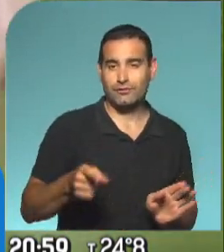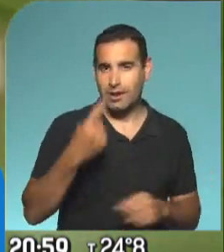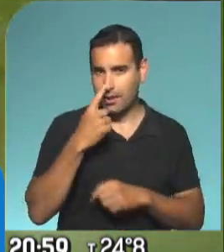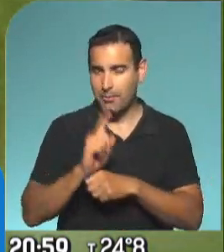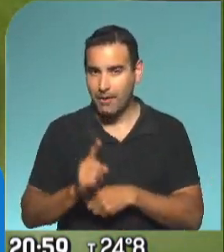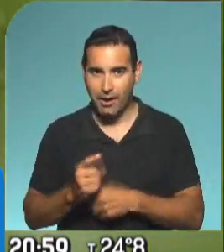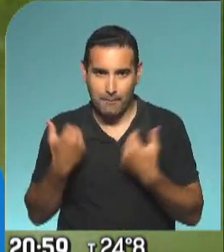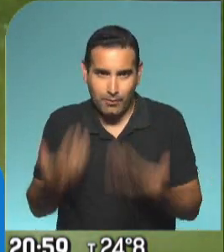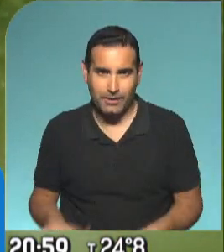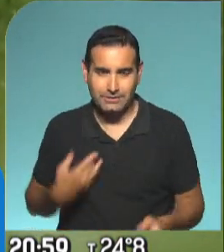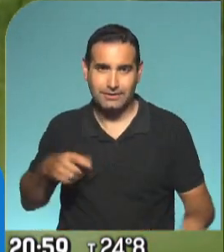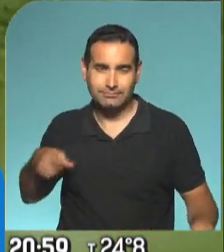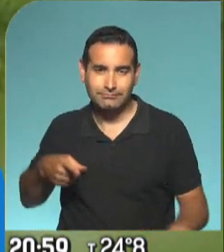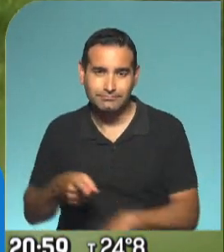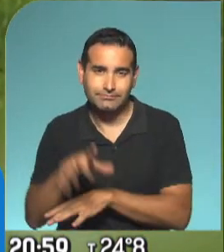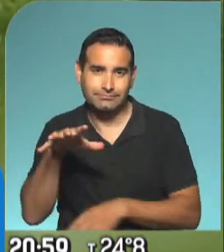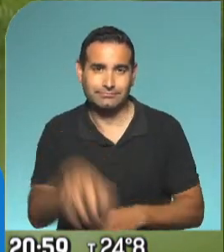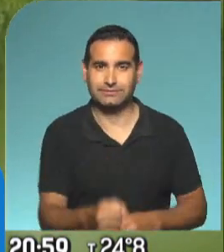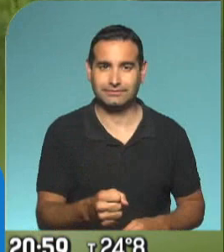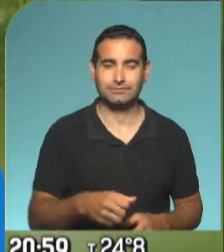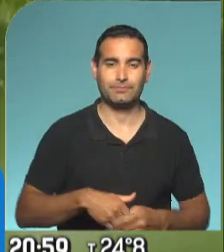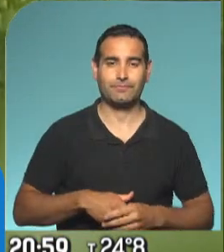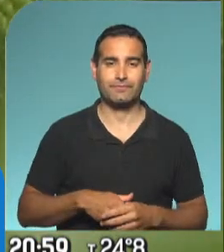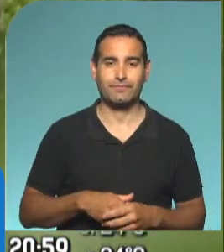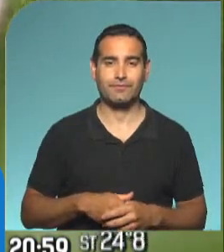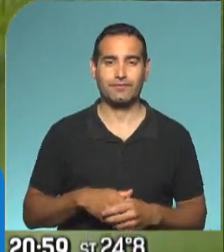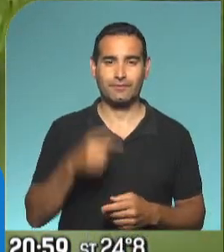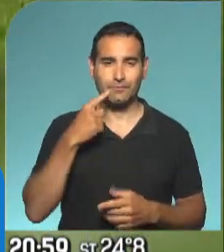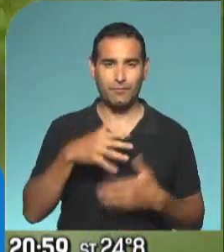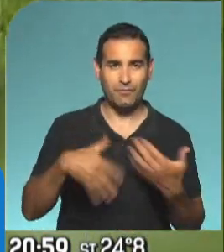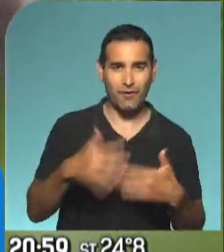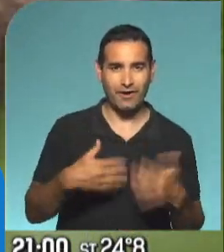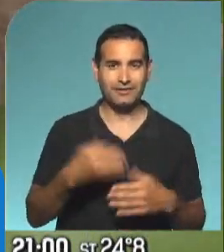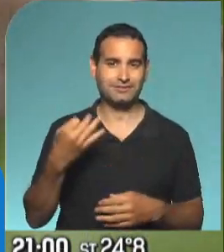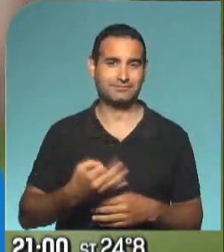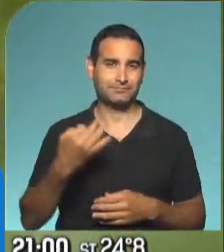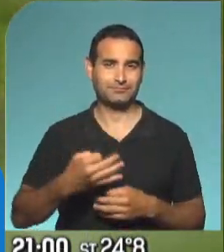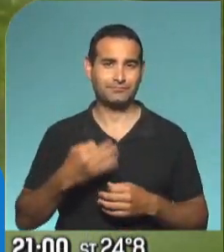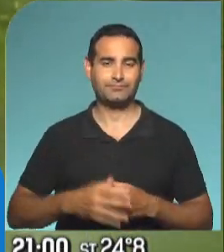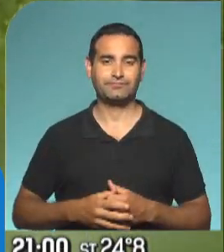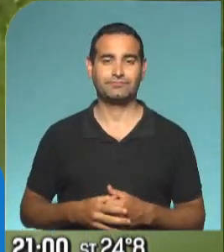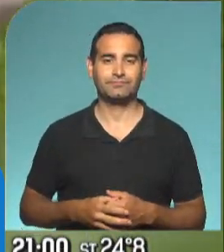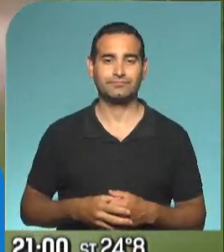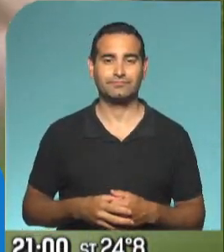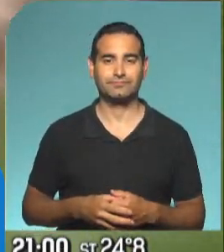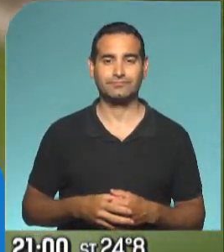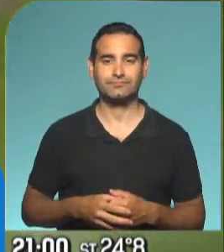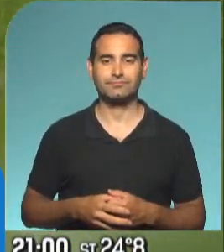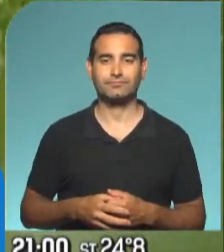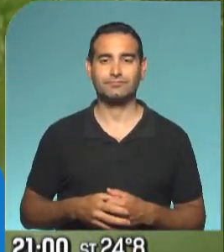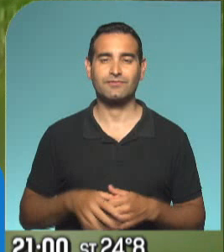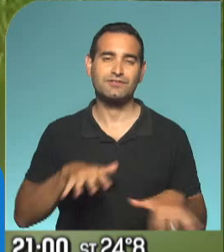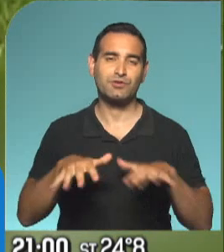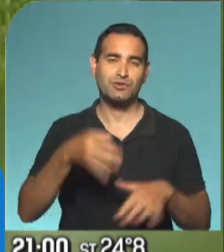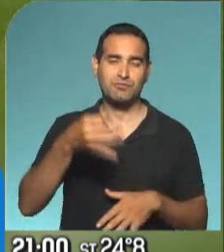perro. No perdió el tiempo, ningún perro, aparte lo que gambeteó, ¿no? Por eso digo que tiene bastante de crack. Se dio esta situación